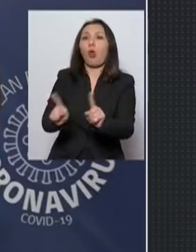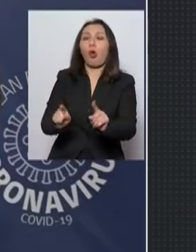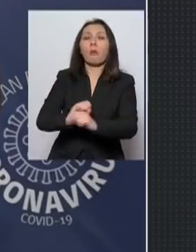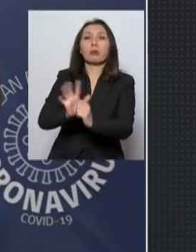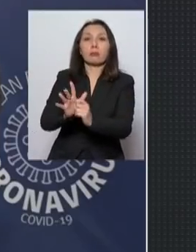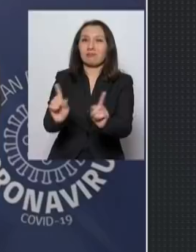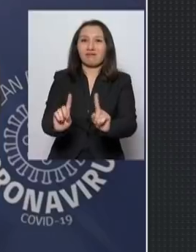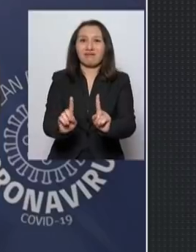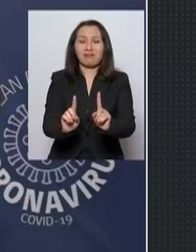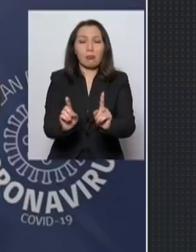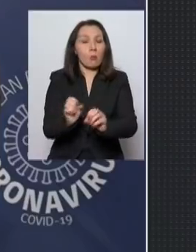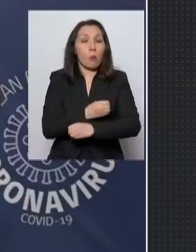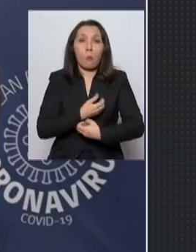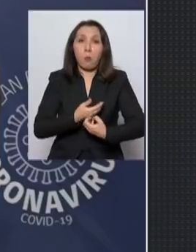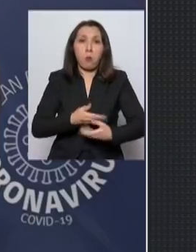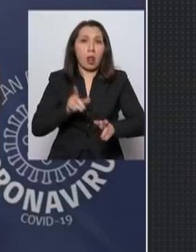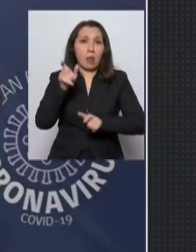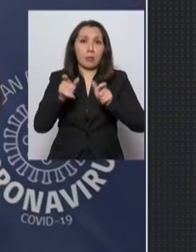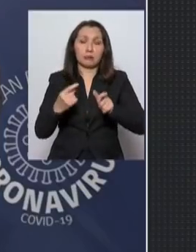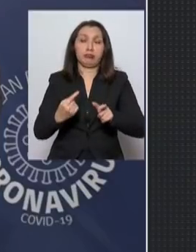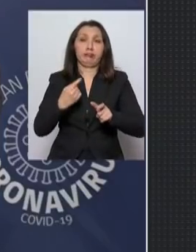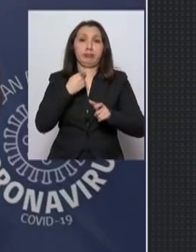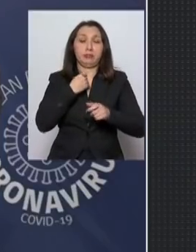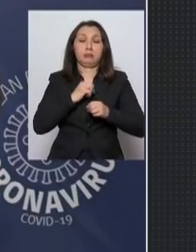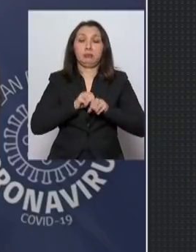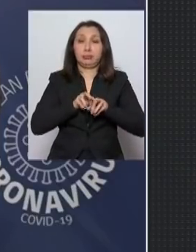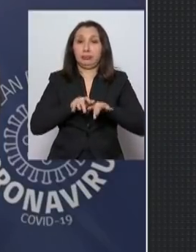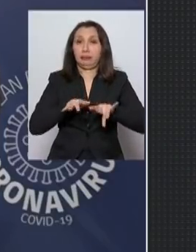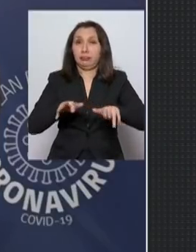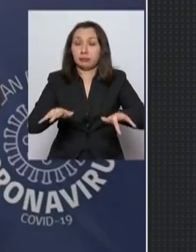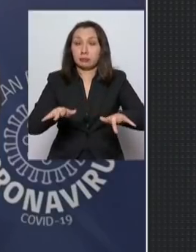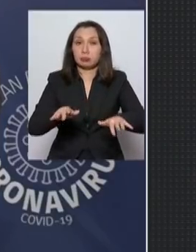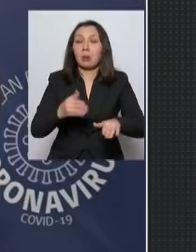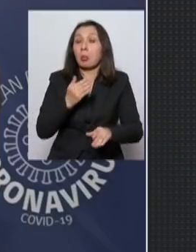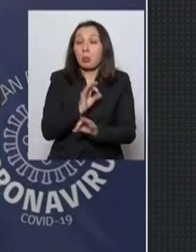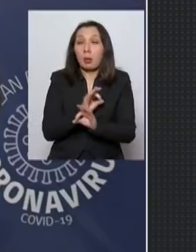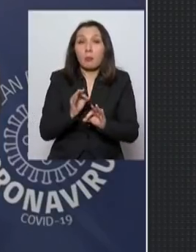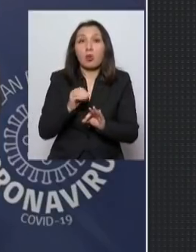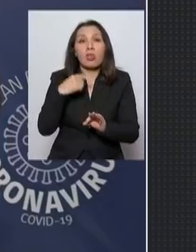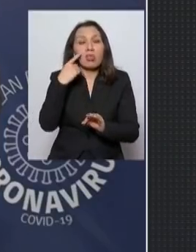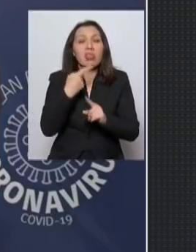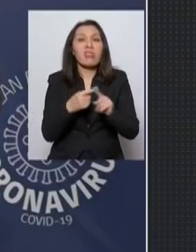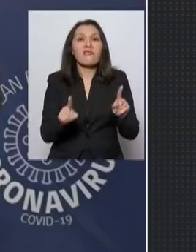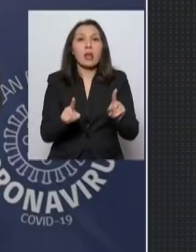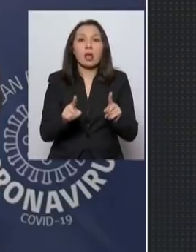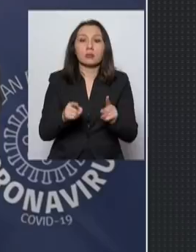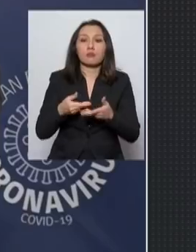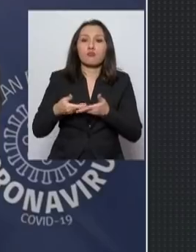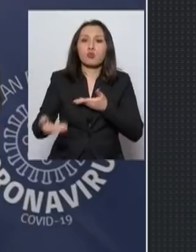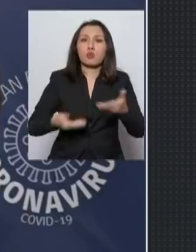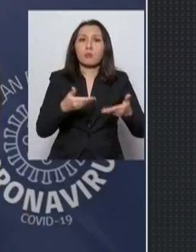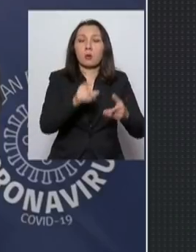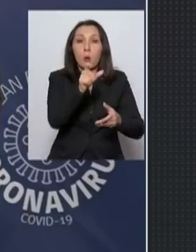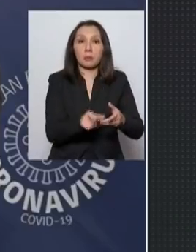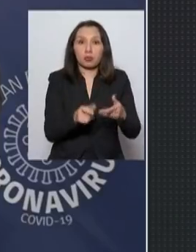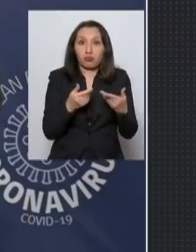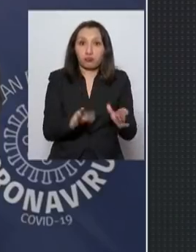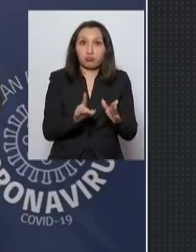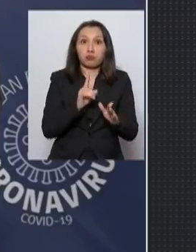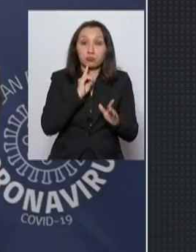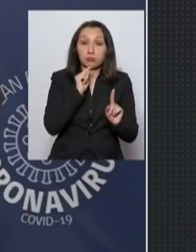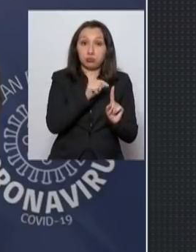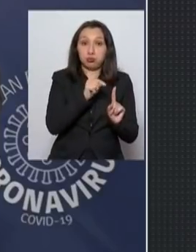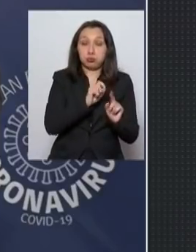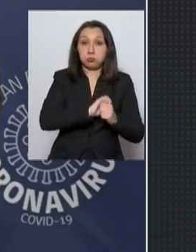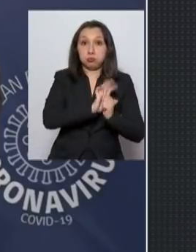de infectarlas, y tampoco hace ninguna diferencia entre la contagiosidad de alguien que ya